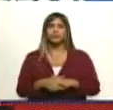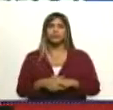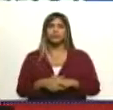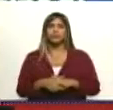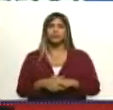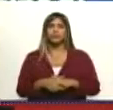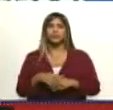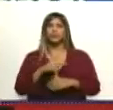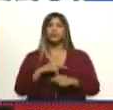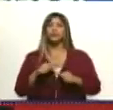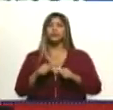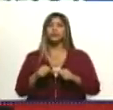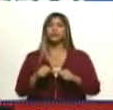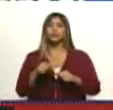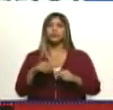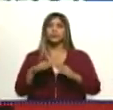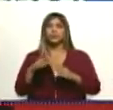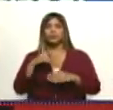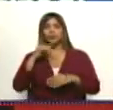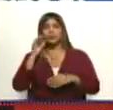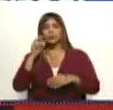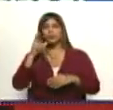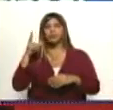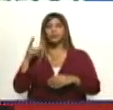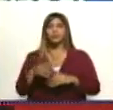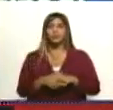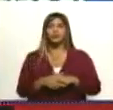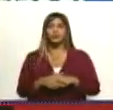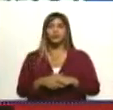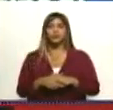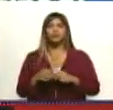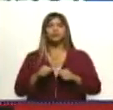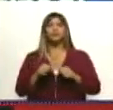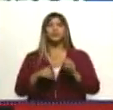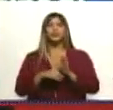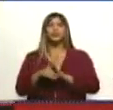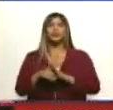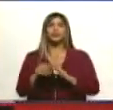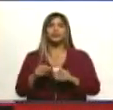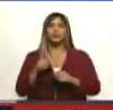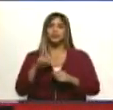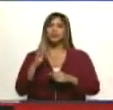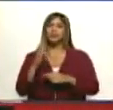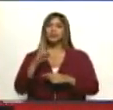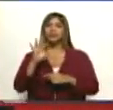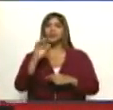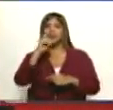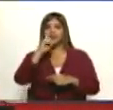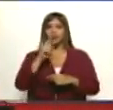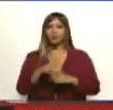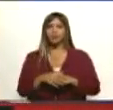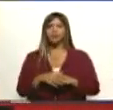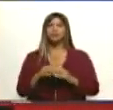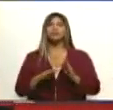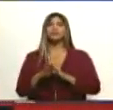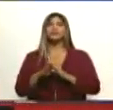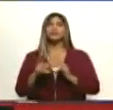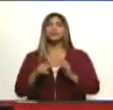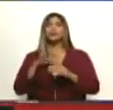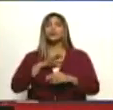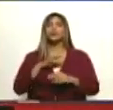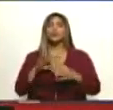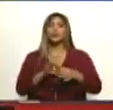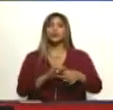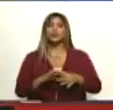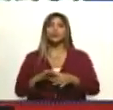nosotros continuamos desde la casa amarilla Antonio José de sucre donde continúa el desarrollo del simposio 50 años de cajón logros y desafíos de la